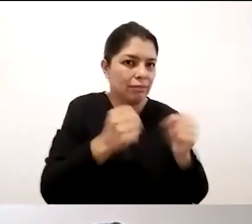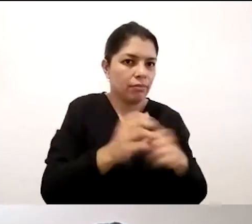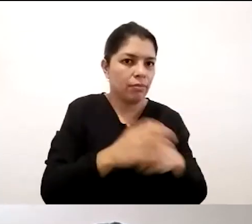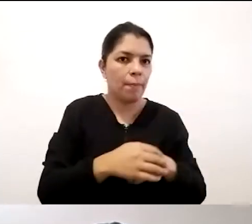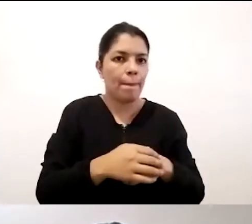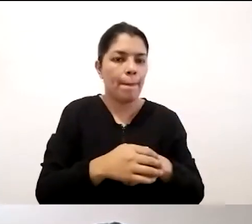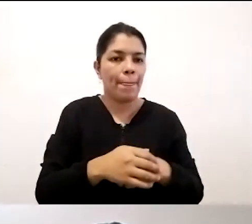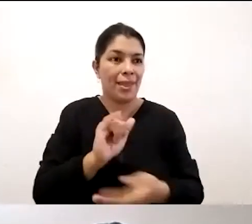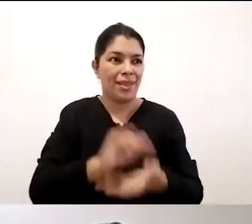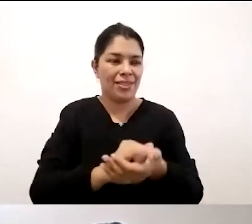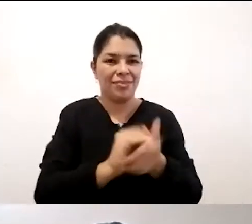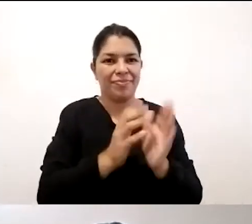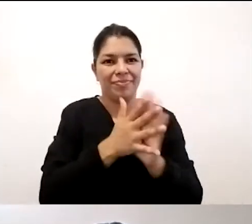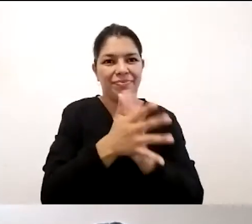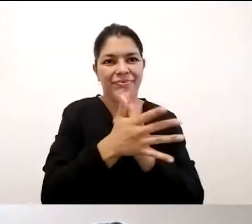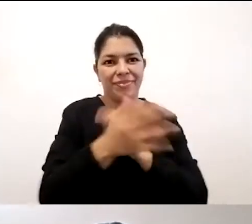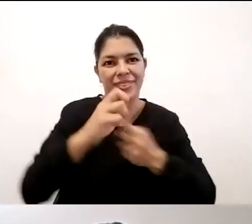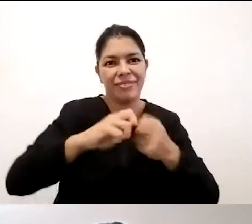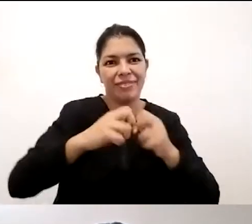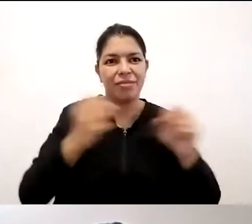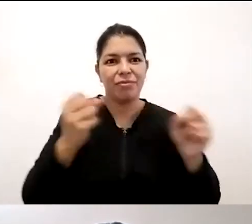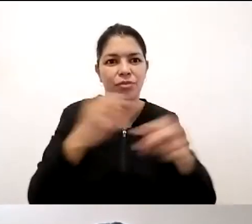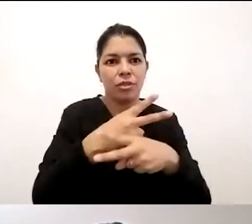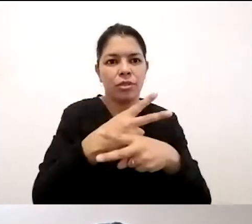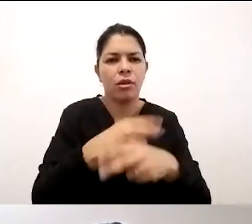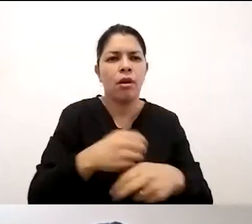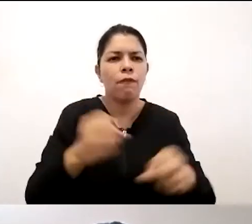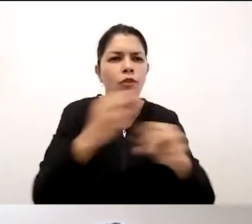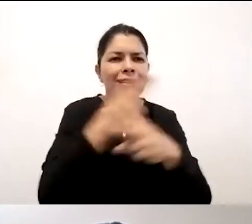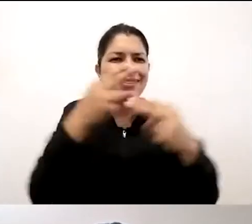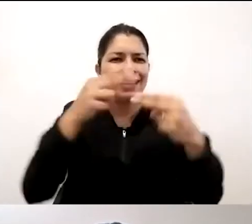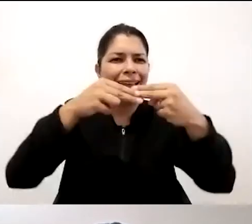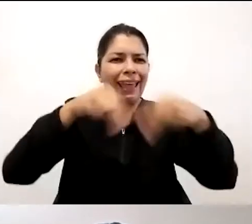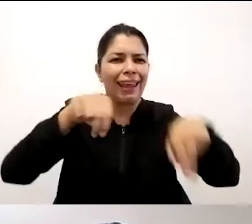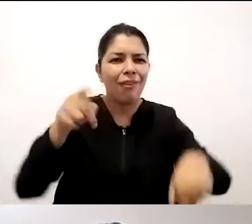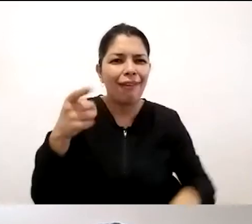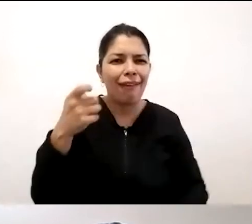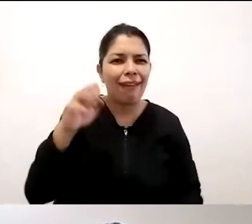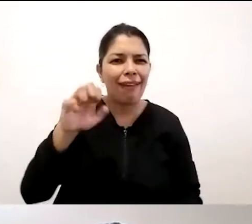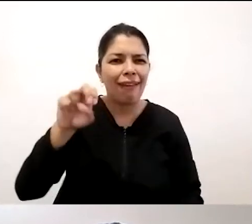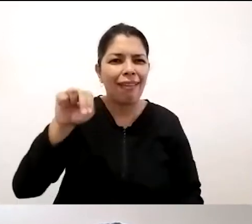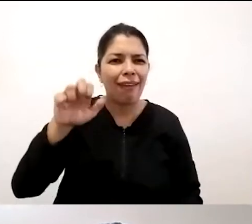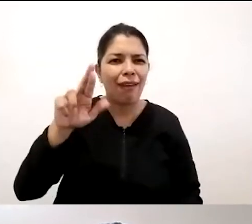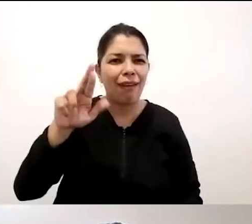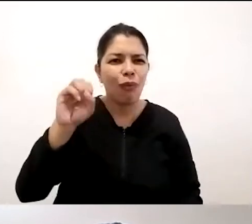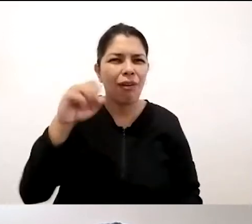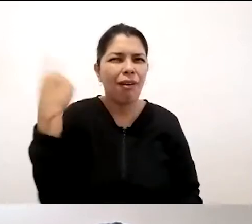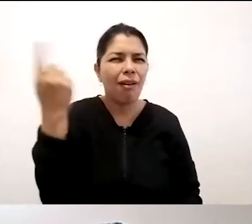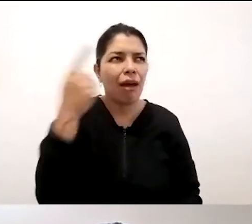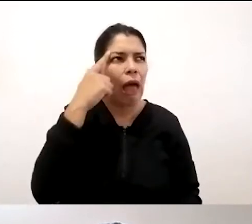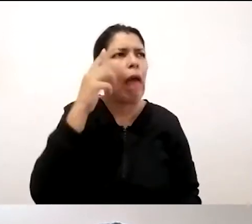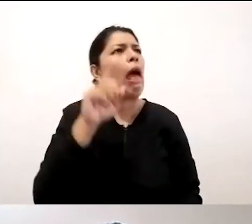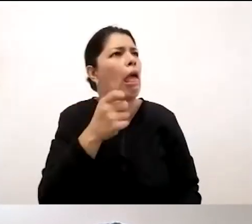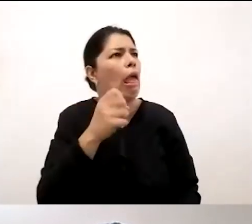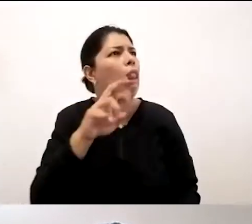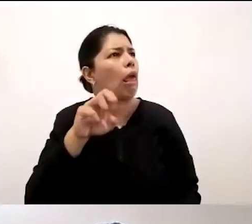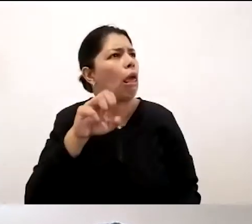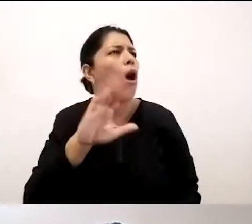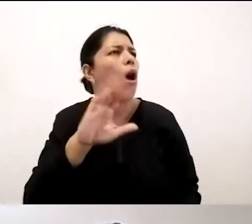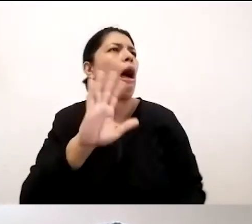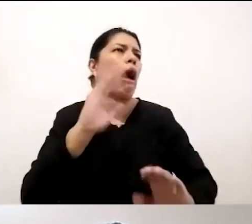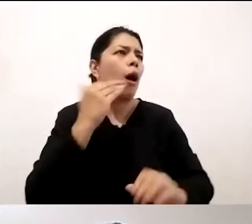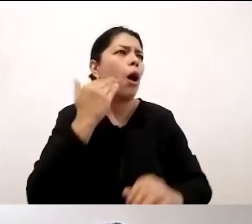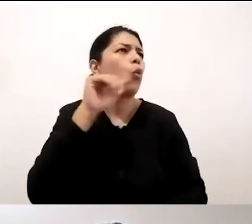pensar que estamos hablando solo del género femenino. Y sí, las mujeres están dentro del grupo de personas o de poblaciones que viven